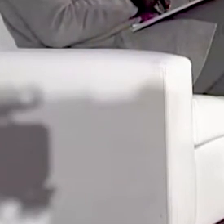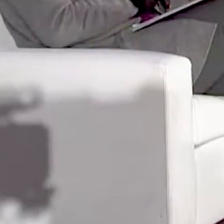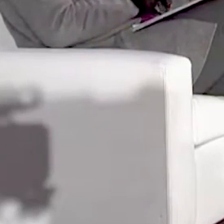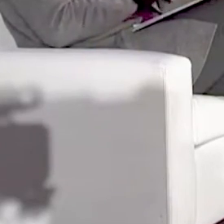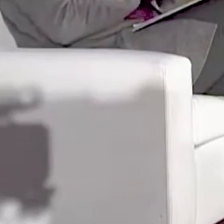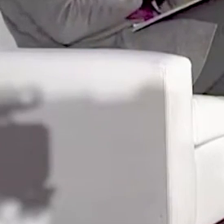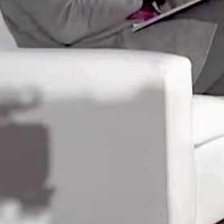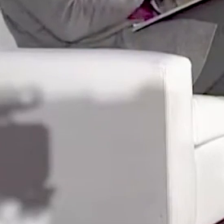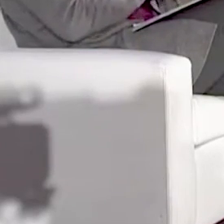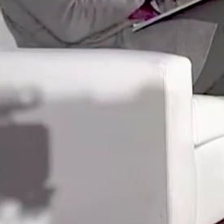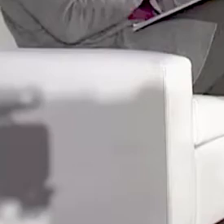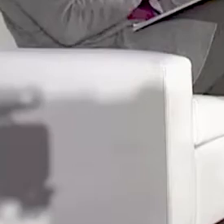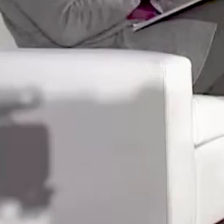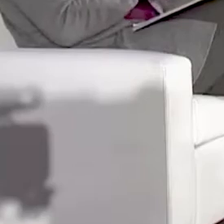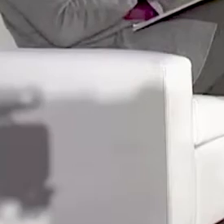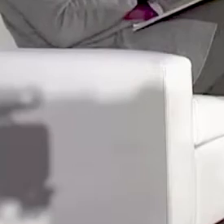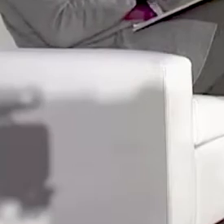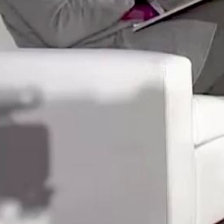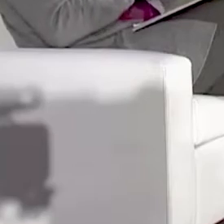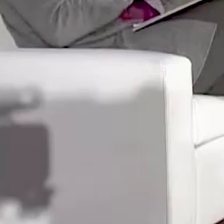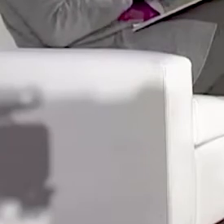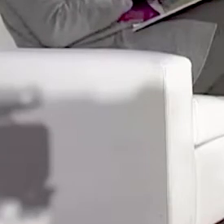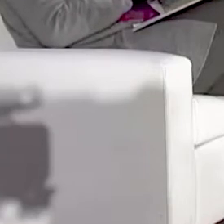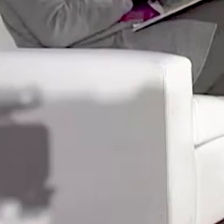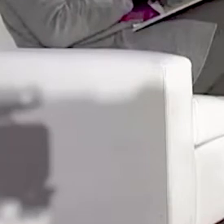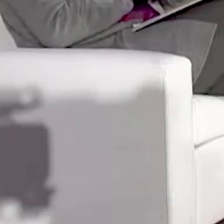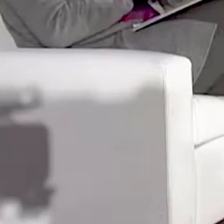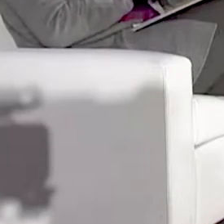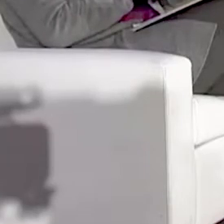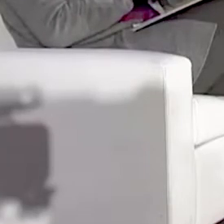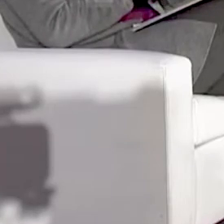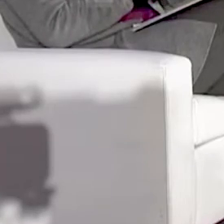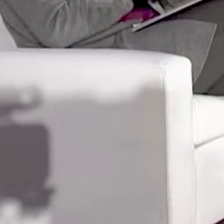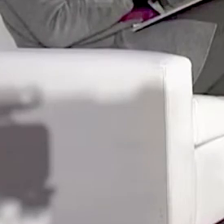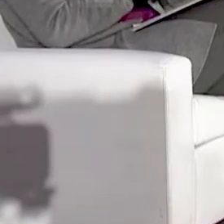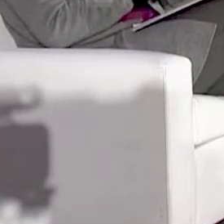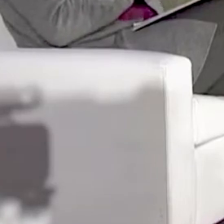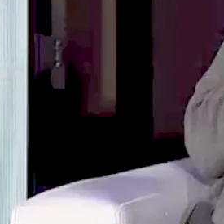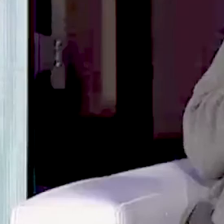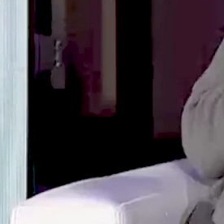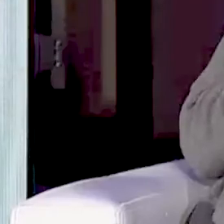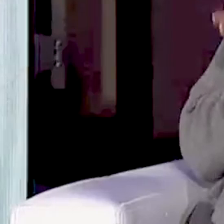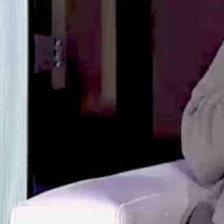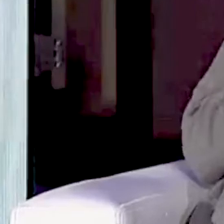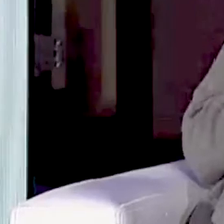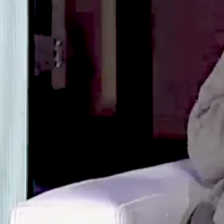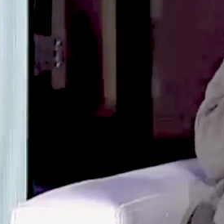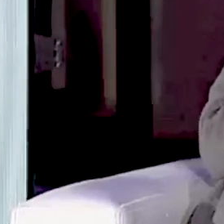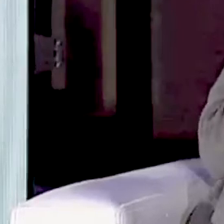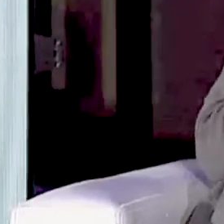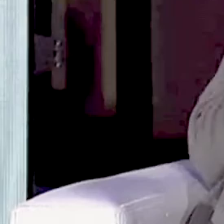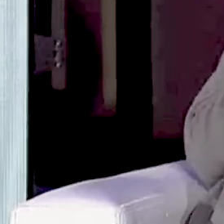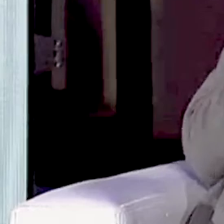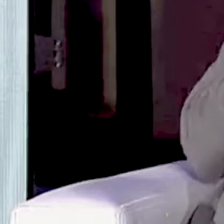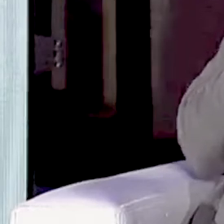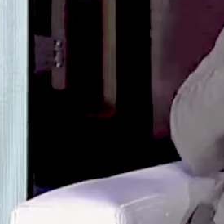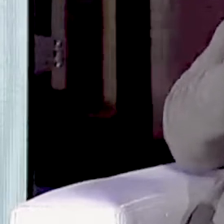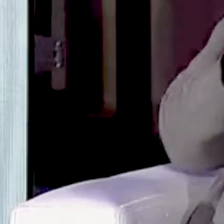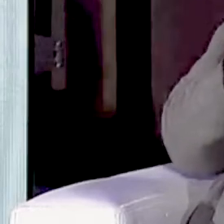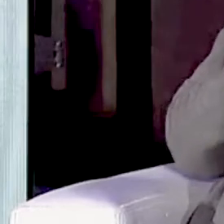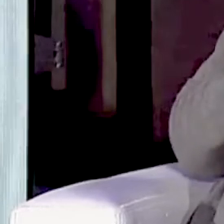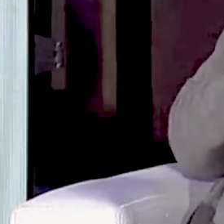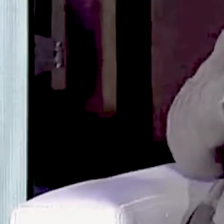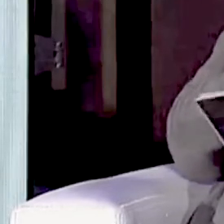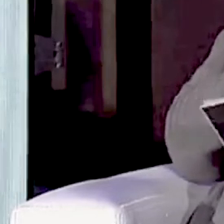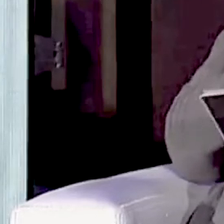misma vigencia hubo unos eventos en los que se presentó suspensión para que continuara la prestación del servicio, y